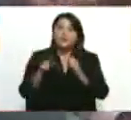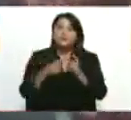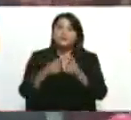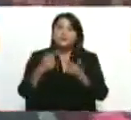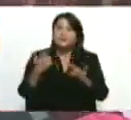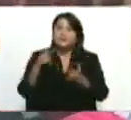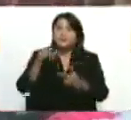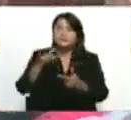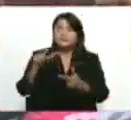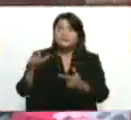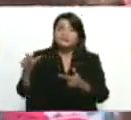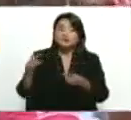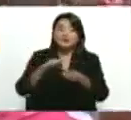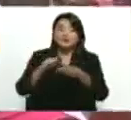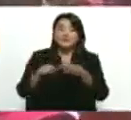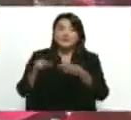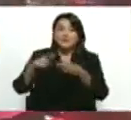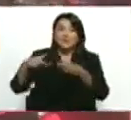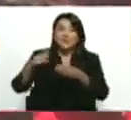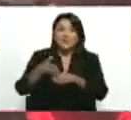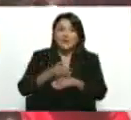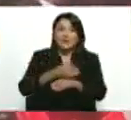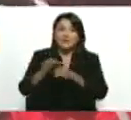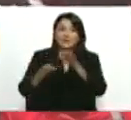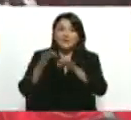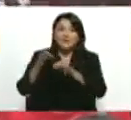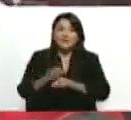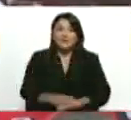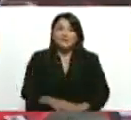Carlos Sublé, de Maiquetía y de La Guaira.